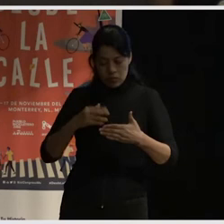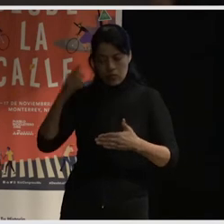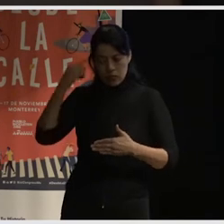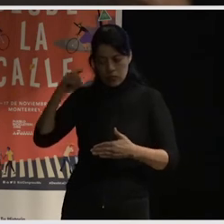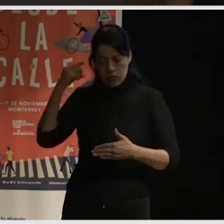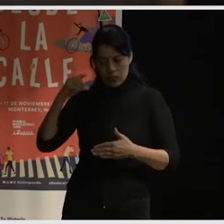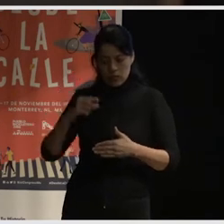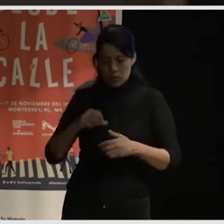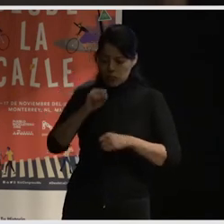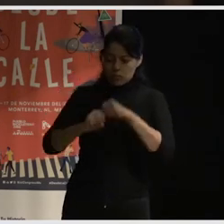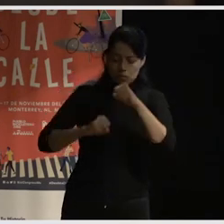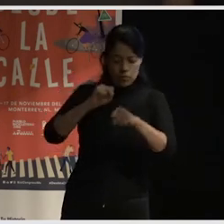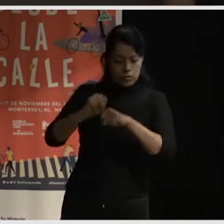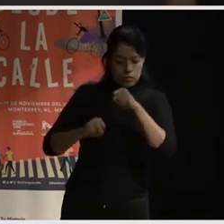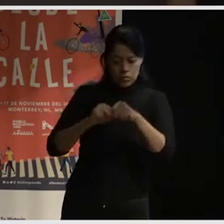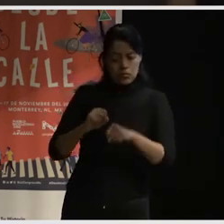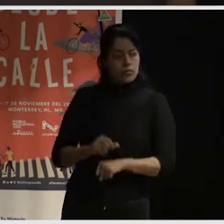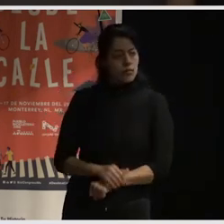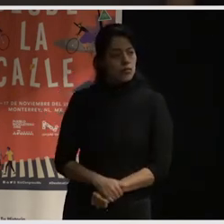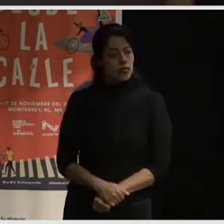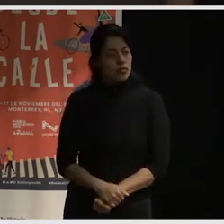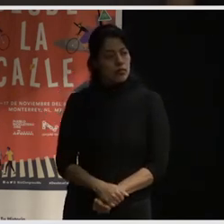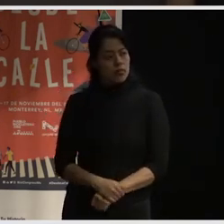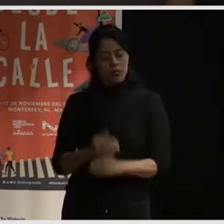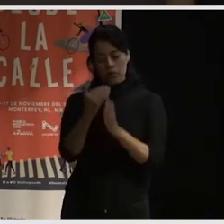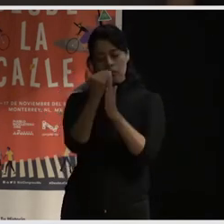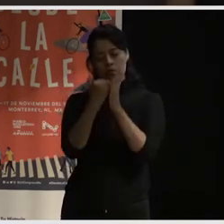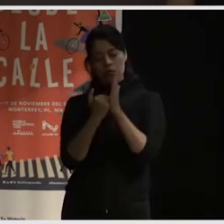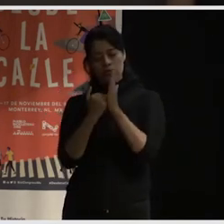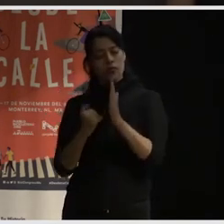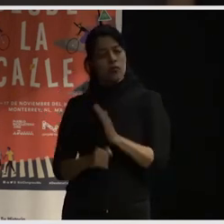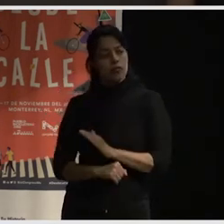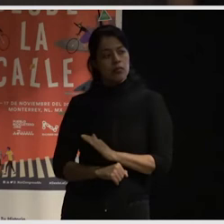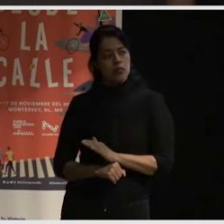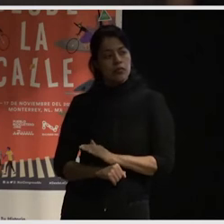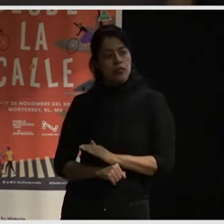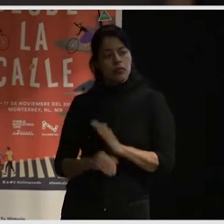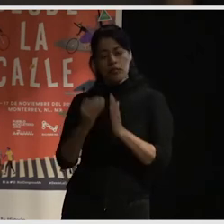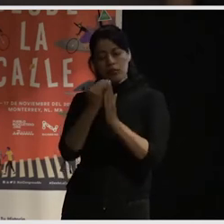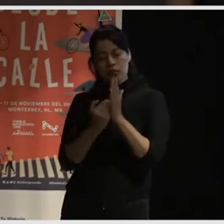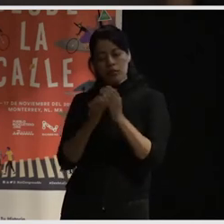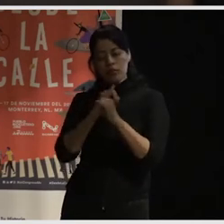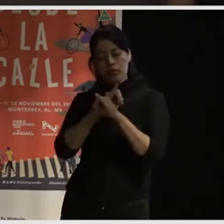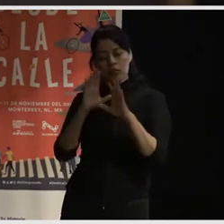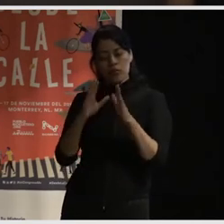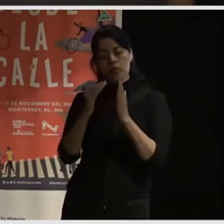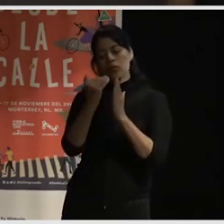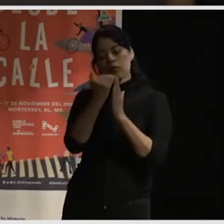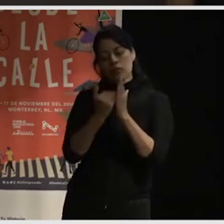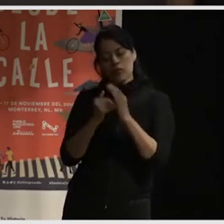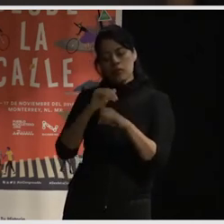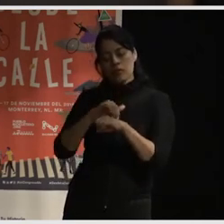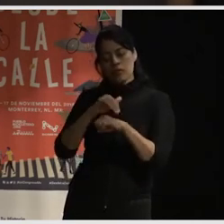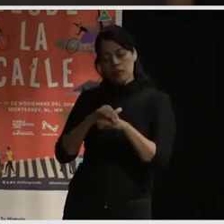andar en bicicleta hubo menos menos datos o datos más bajos de